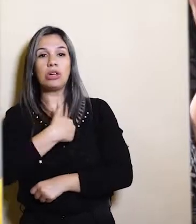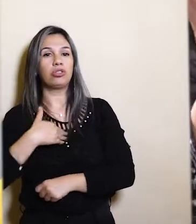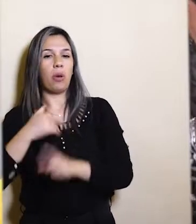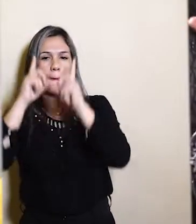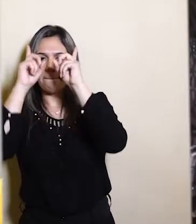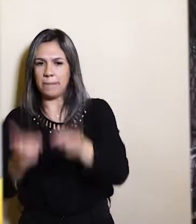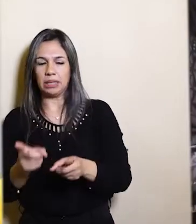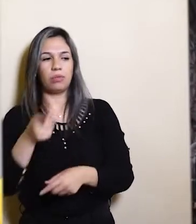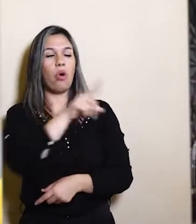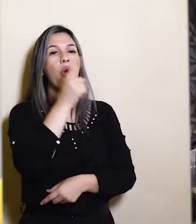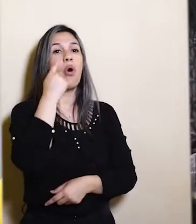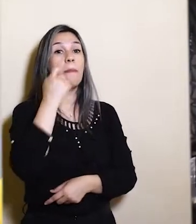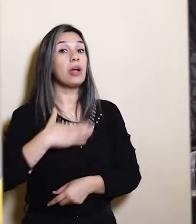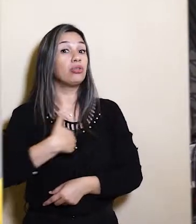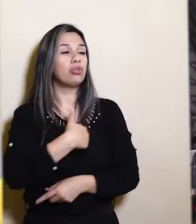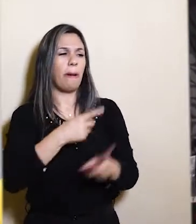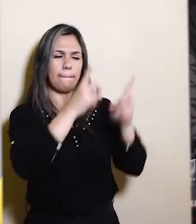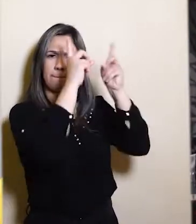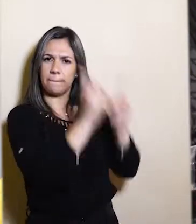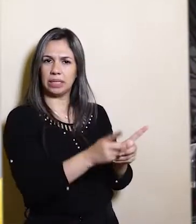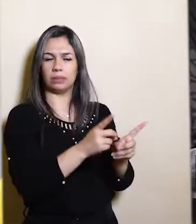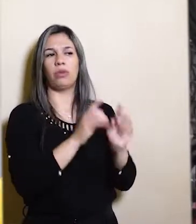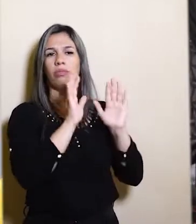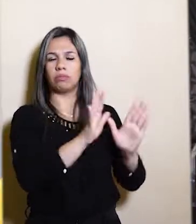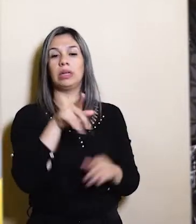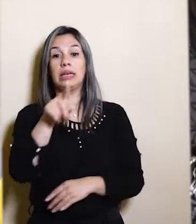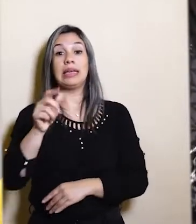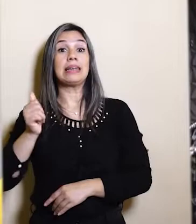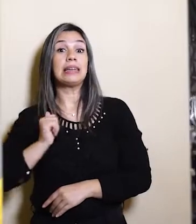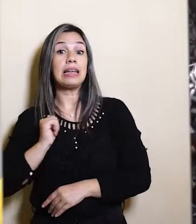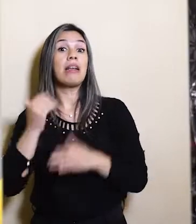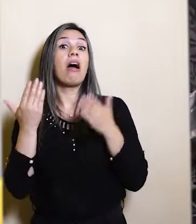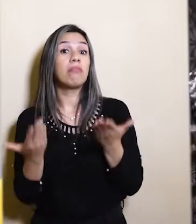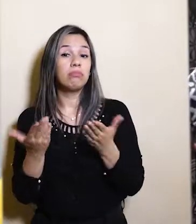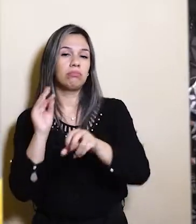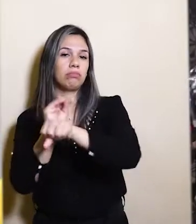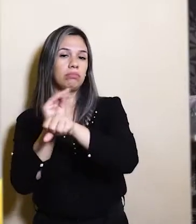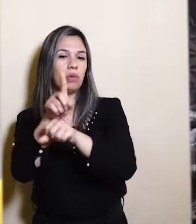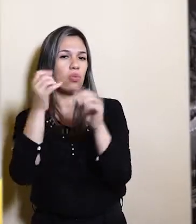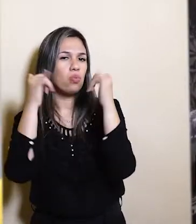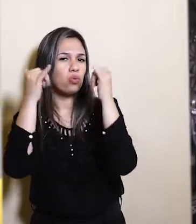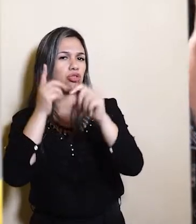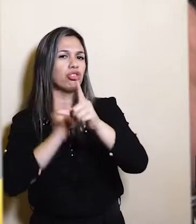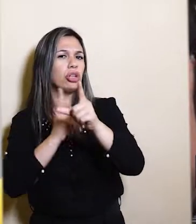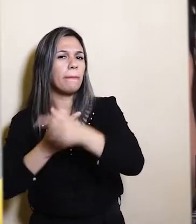puedes salirte de eso. Uh-huh. Entonces una niña tiene que aprender a jugar con la muñeca porque lo único probable en su vida es que ella